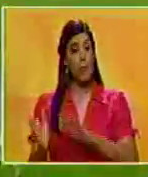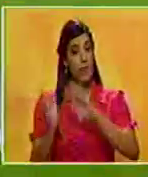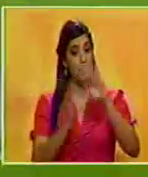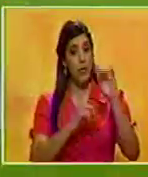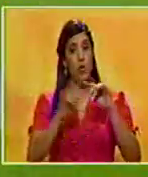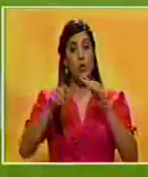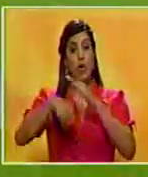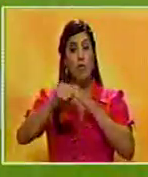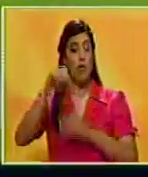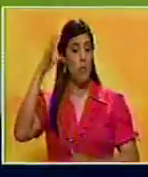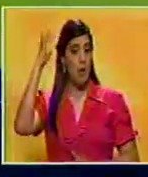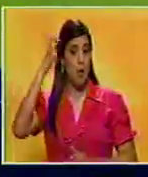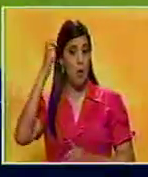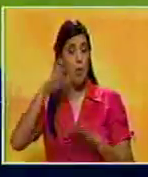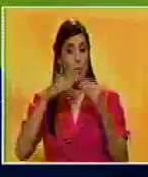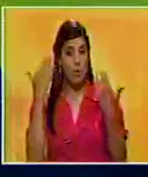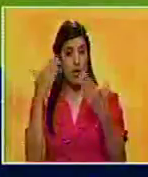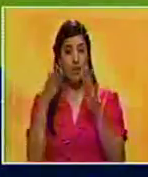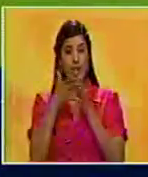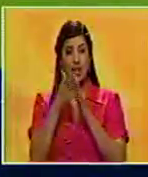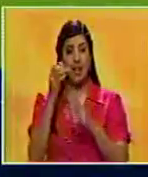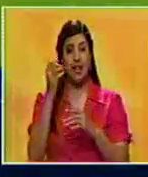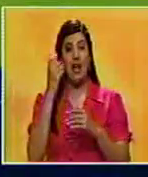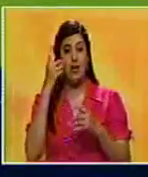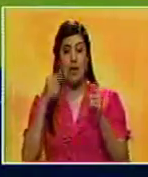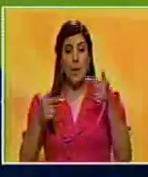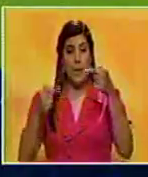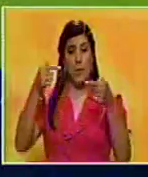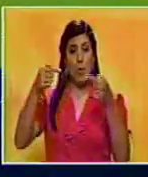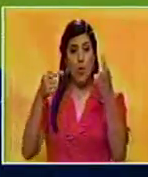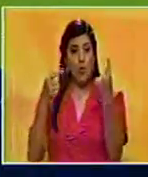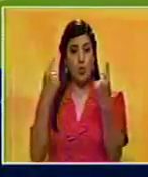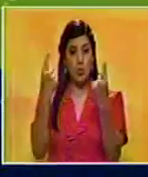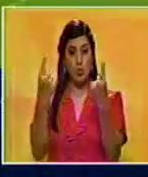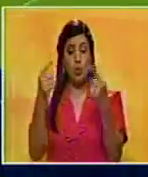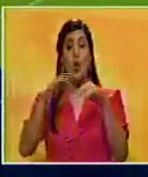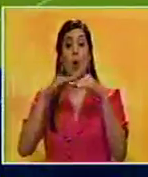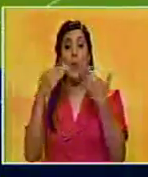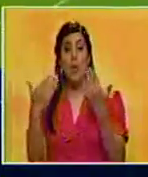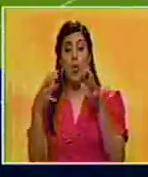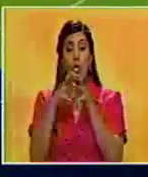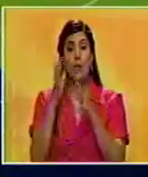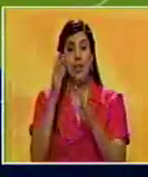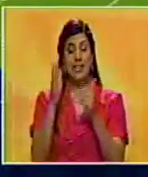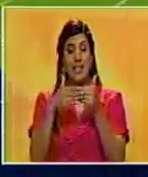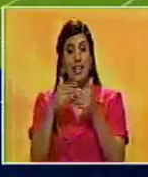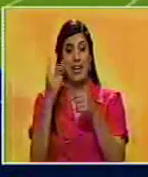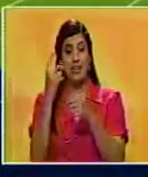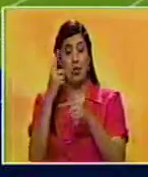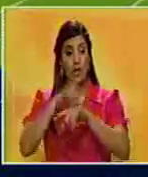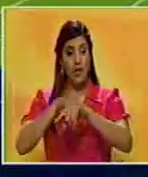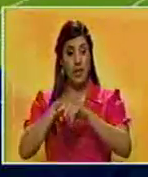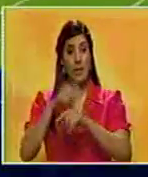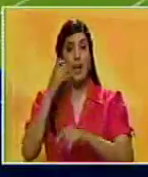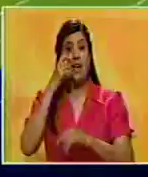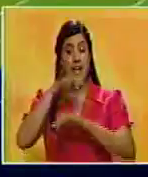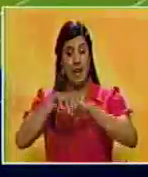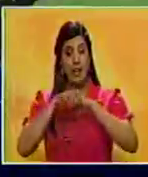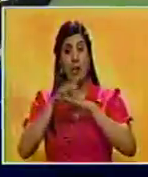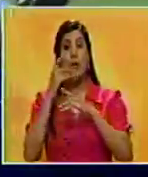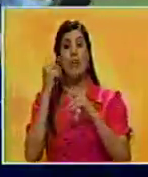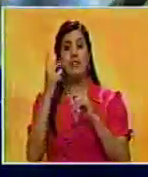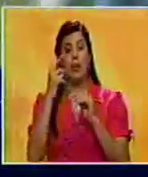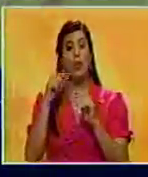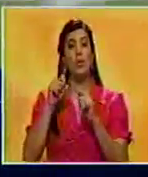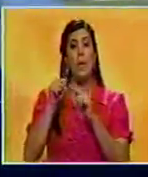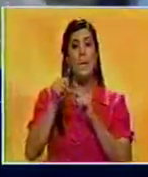Pasamos al fútbol europeo porque el Manchester City y el Everton empataron a 1 gol en el cierre de la segunda jornada de la Premier League. El inglés Wayne Rooney se convirtió